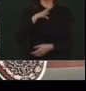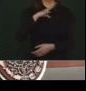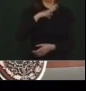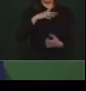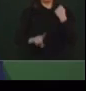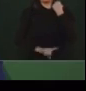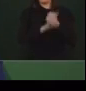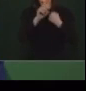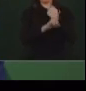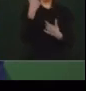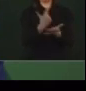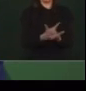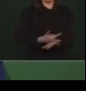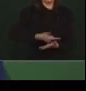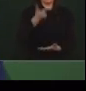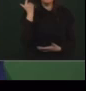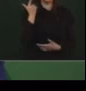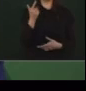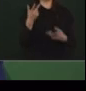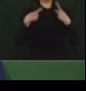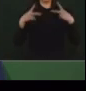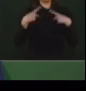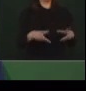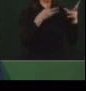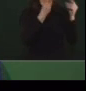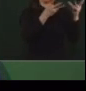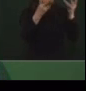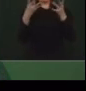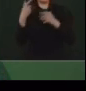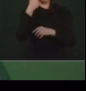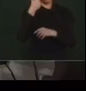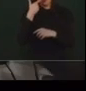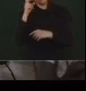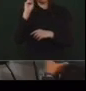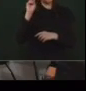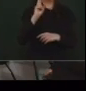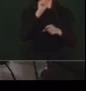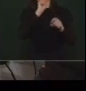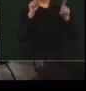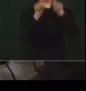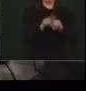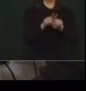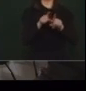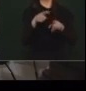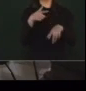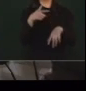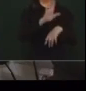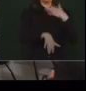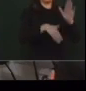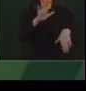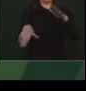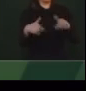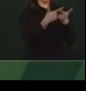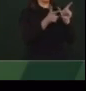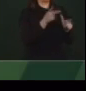y no solo eso, causaron la muerte a miles de estadounidenses. ¿Qué hicieron entonces los del Partido Republicano?